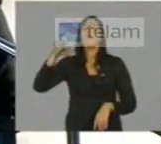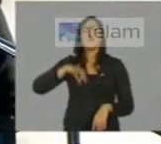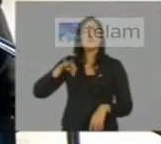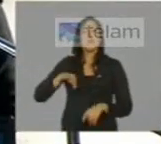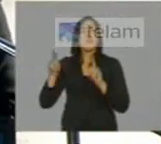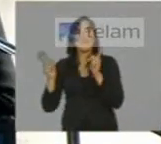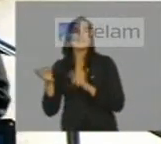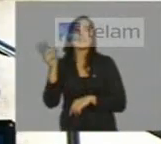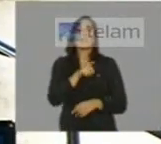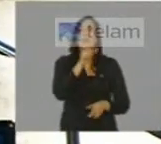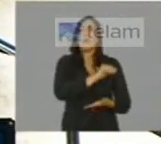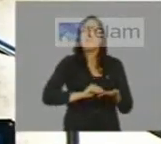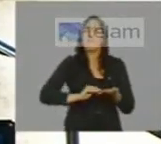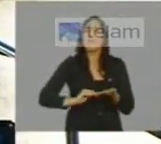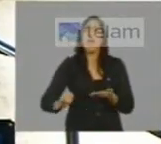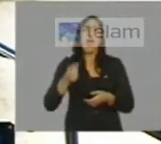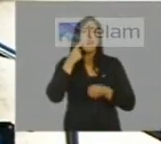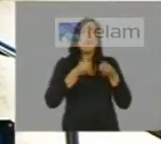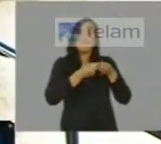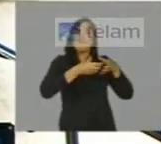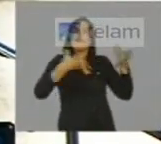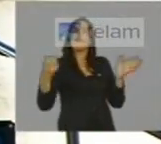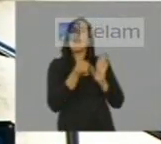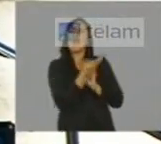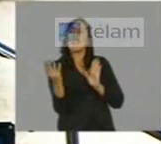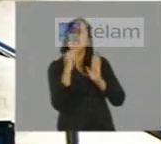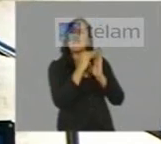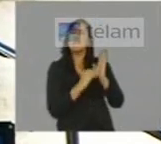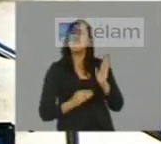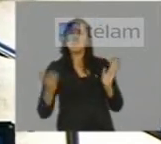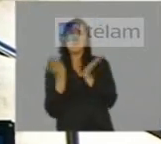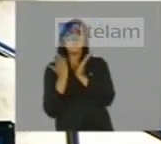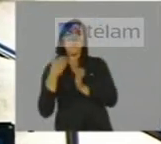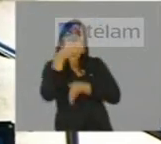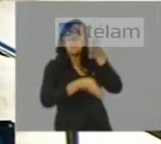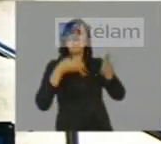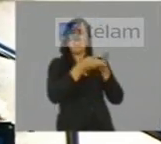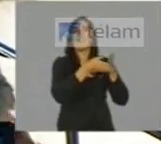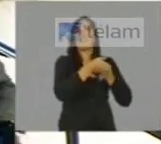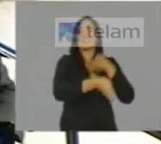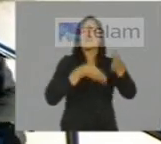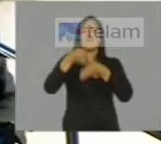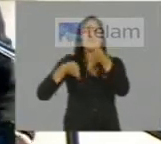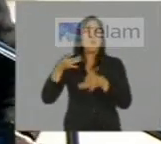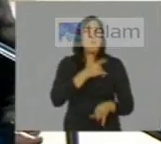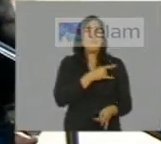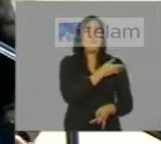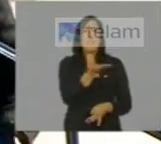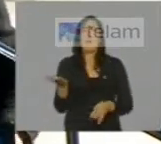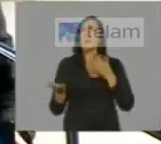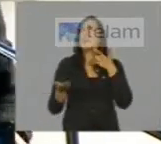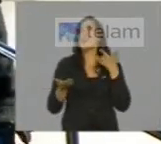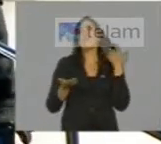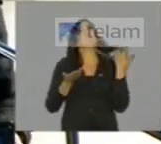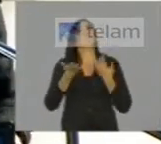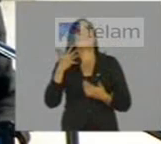de los no docentes, cuando veo el aumento de la matrícula estudiantil, cuando vine hace poco a Rosario, bueno, hace tampoco,